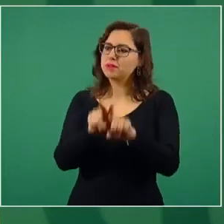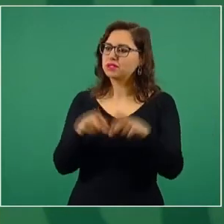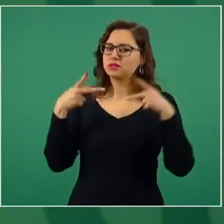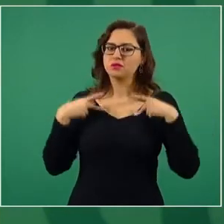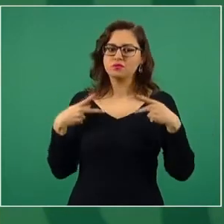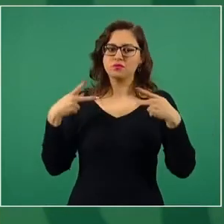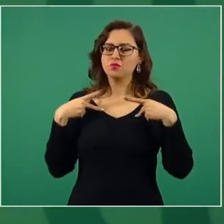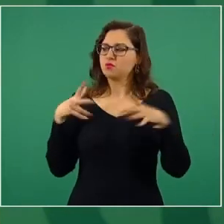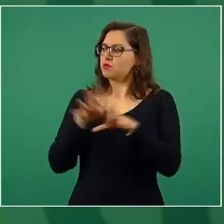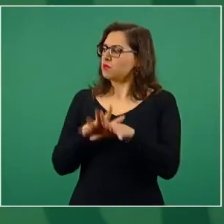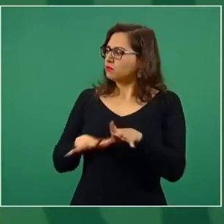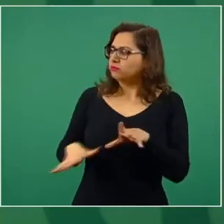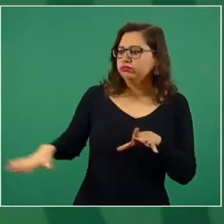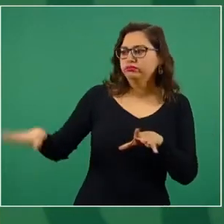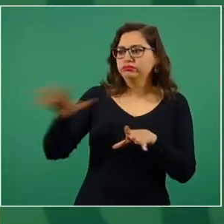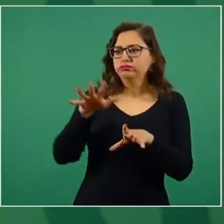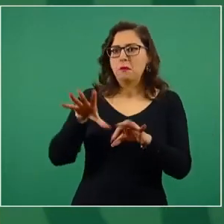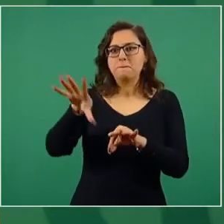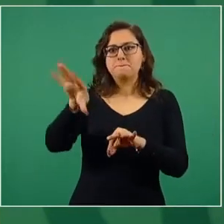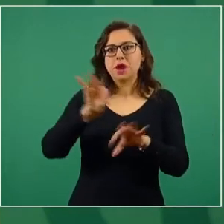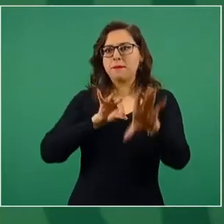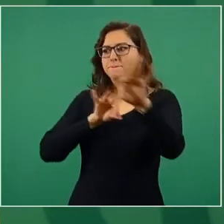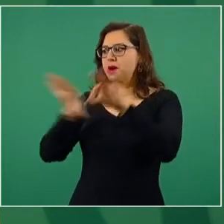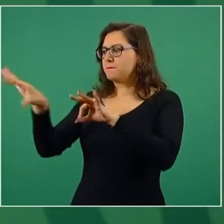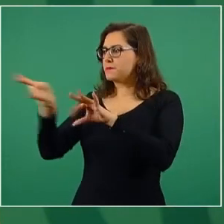el ejército actual.